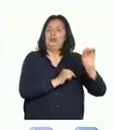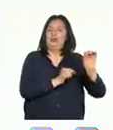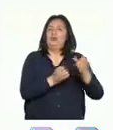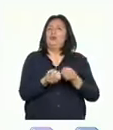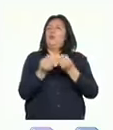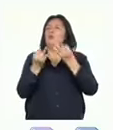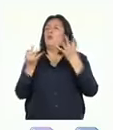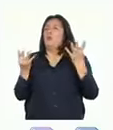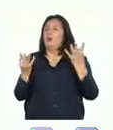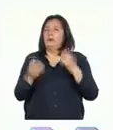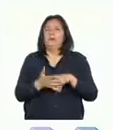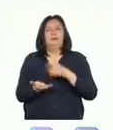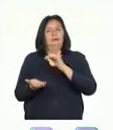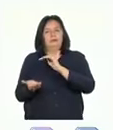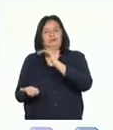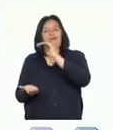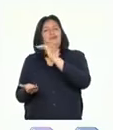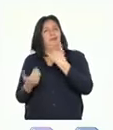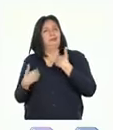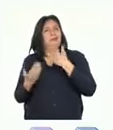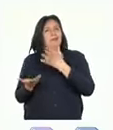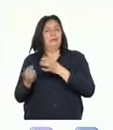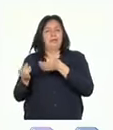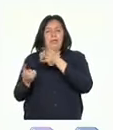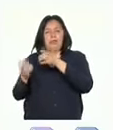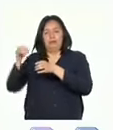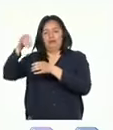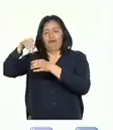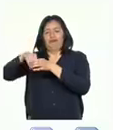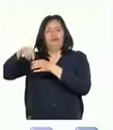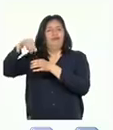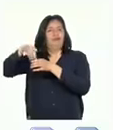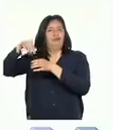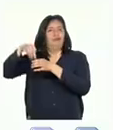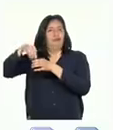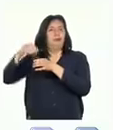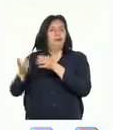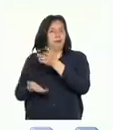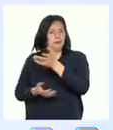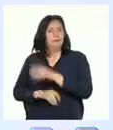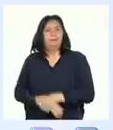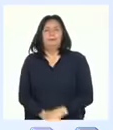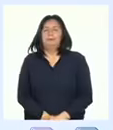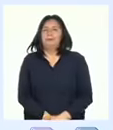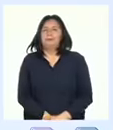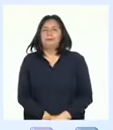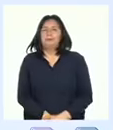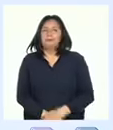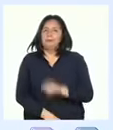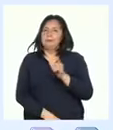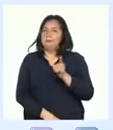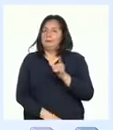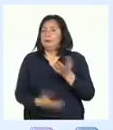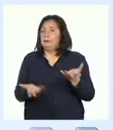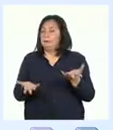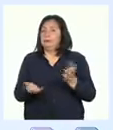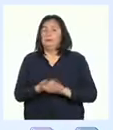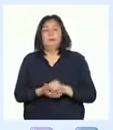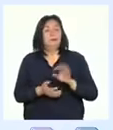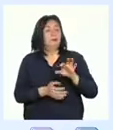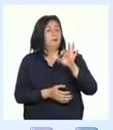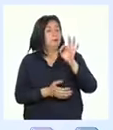la cantidad de líquido que puede contener un recipiente como este. Es así